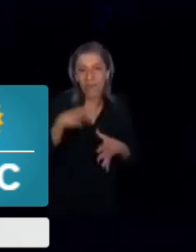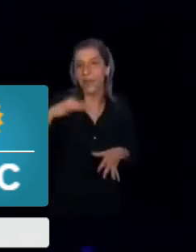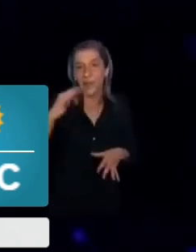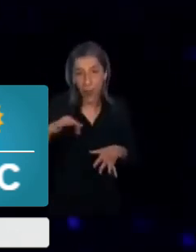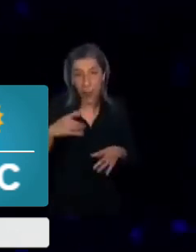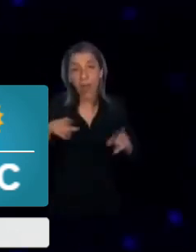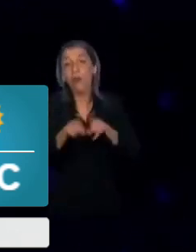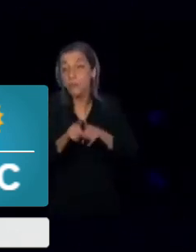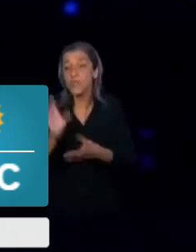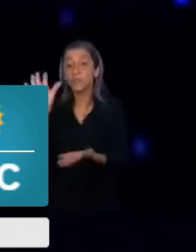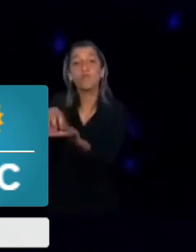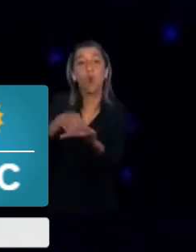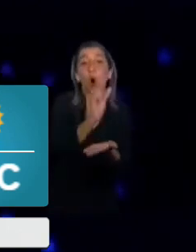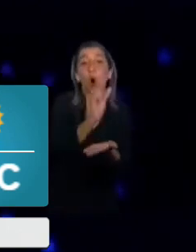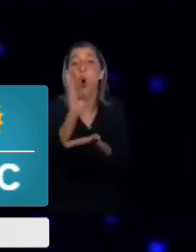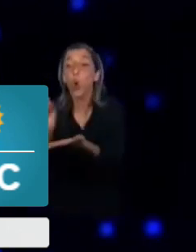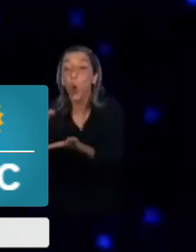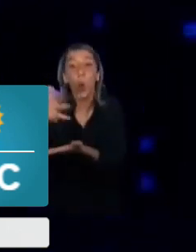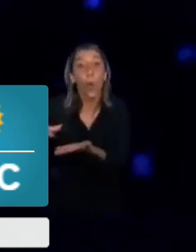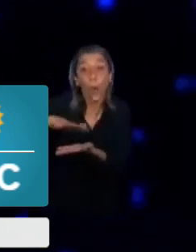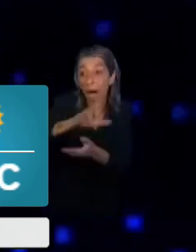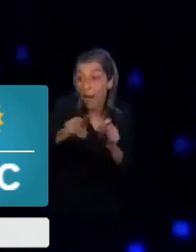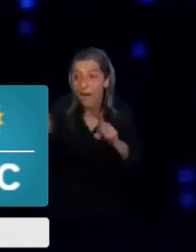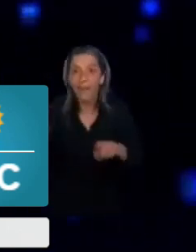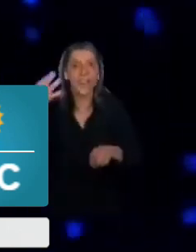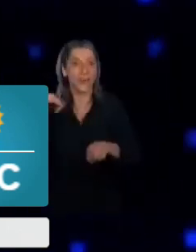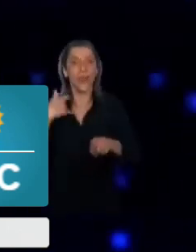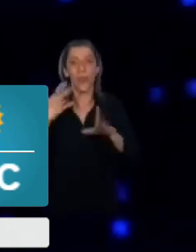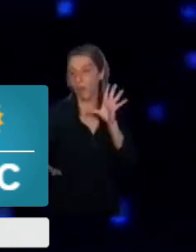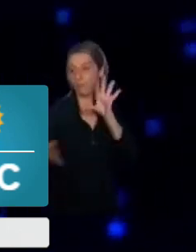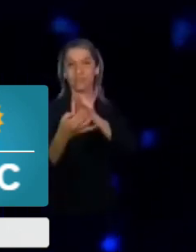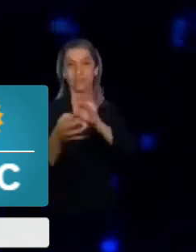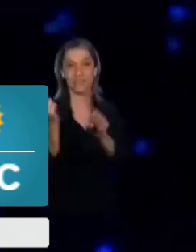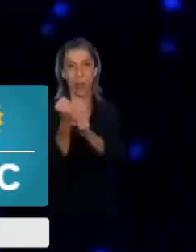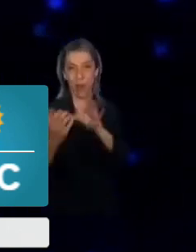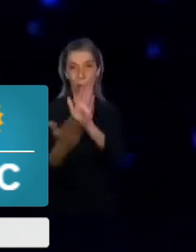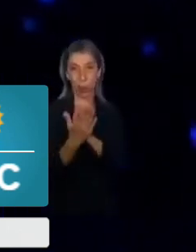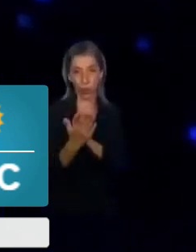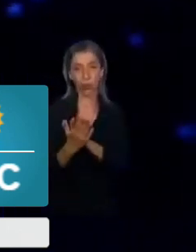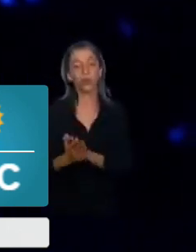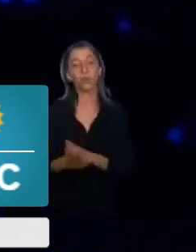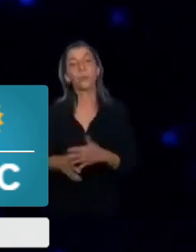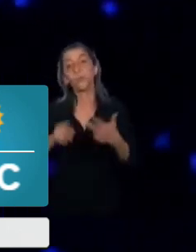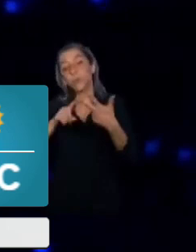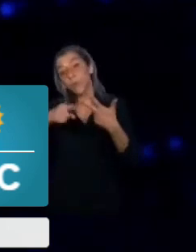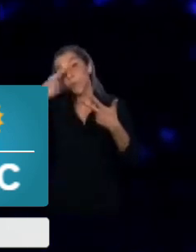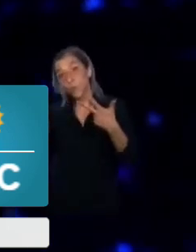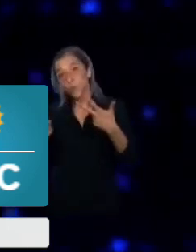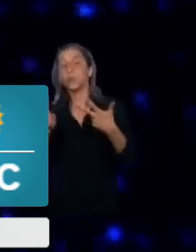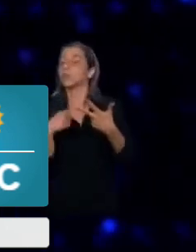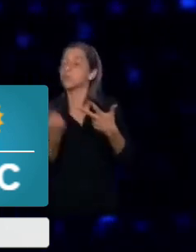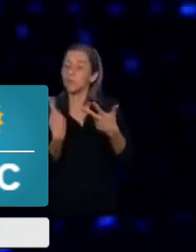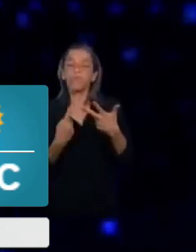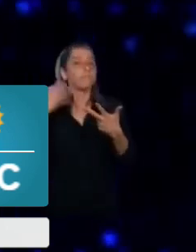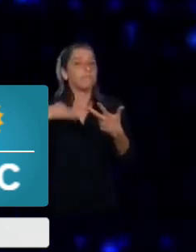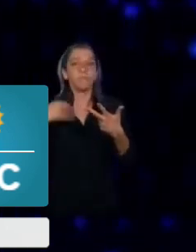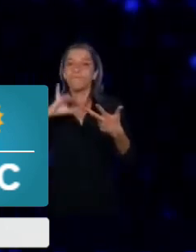elecciones que tenemos en ocho hubo posibilidad de balot El balotas es un sistema francés el cual se